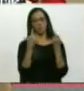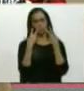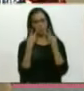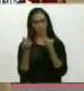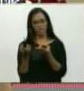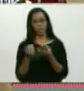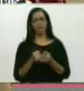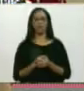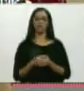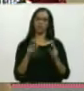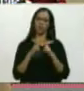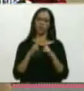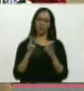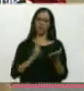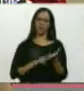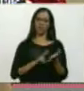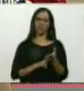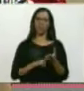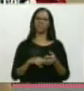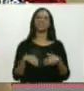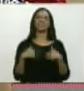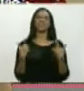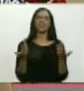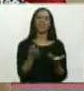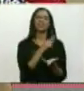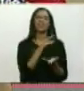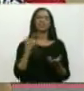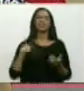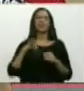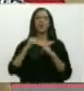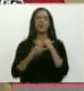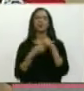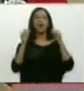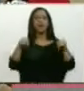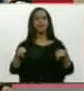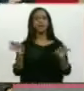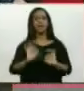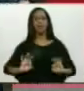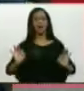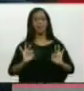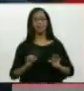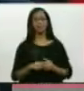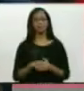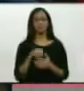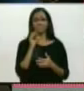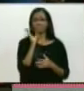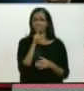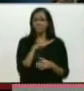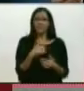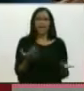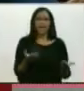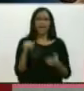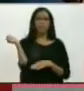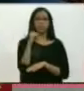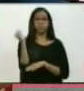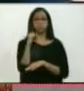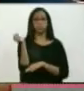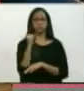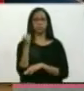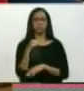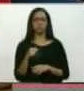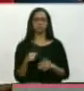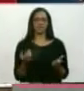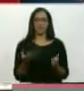la realidad. ¿Qué autoridad tiene Guaidó aquí? Ninguna. Nadie le para bolas. O